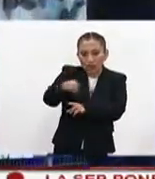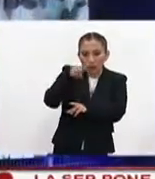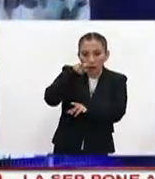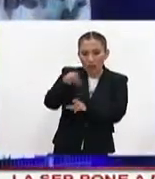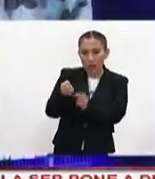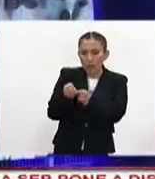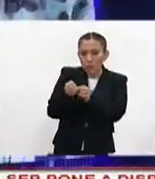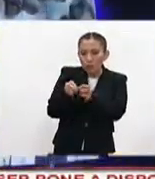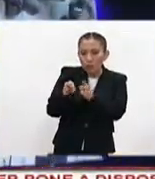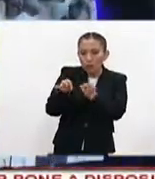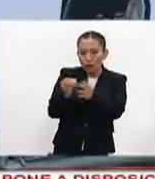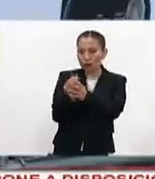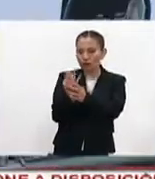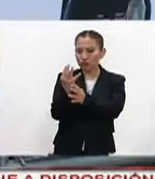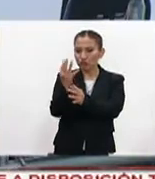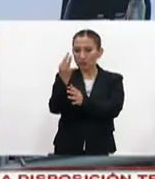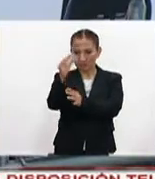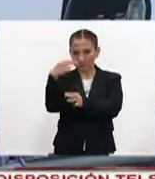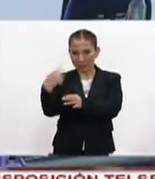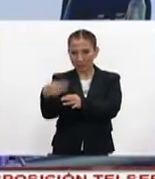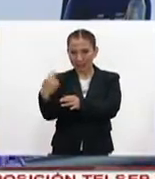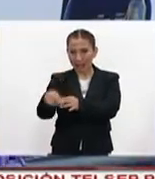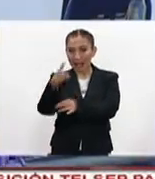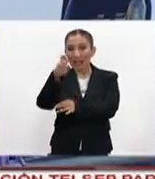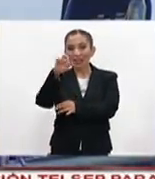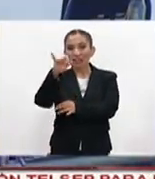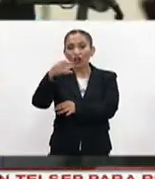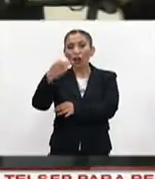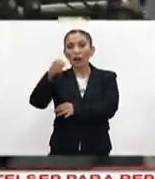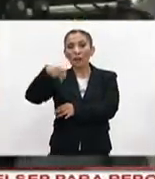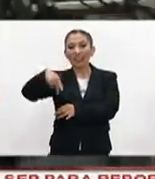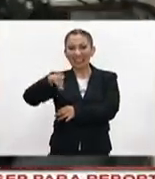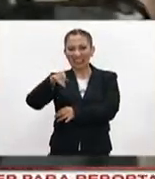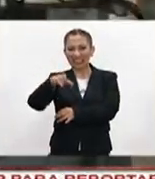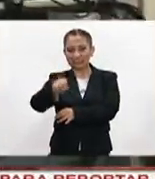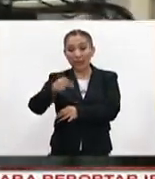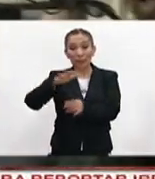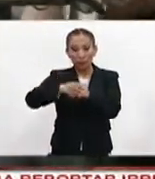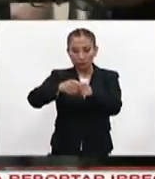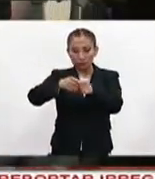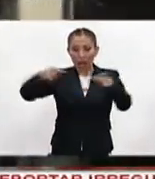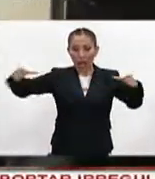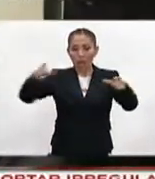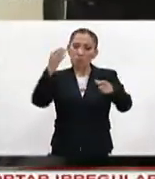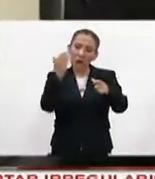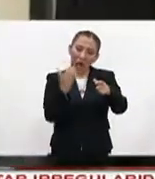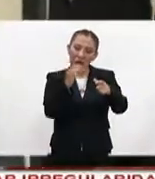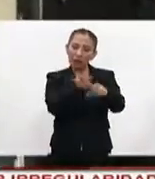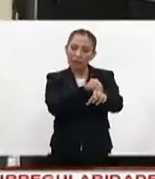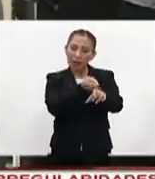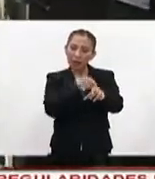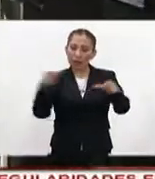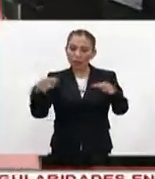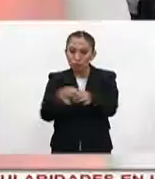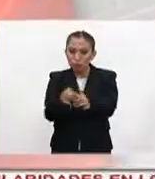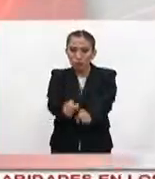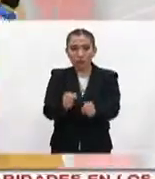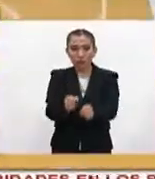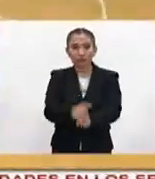irradian en una cosa que se conoce ahora justamente como la radiación de Hawking. Claro. Mientras más grandes, menos radian, y más chiquitos, más